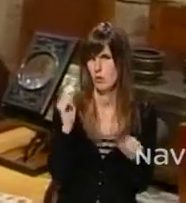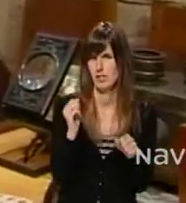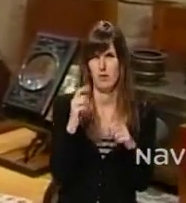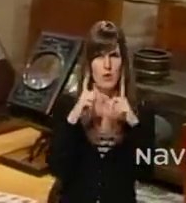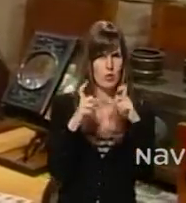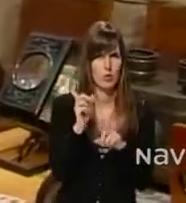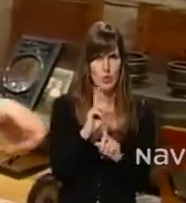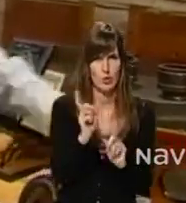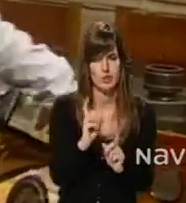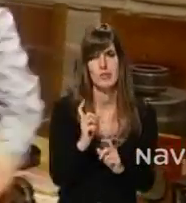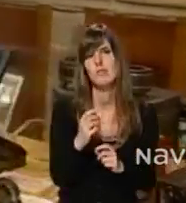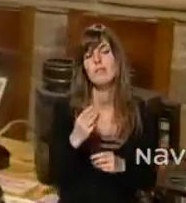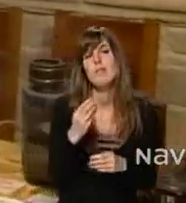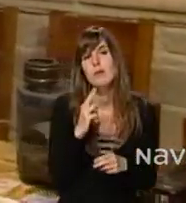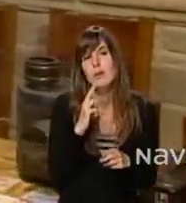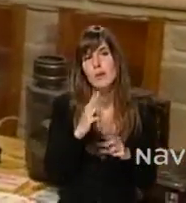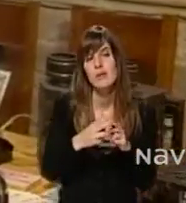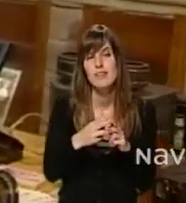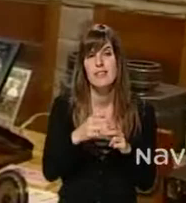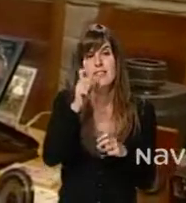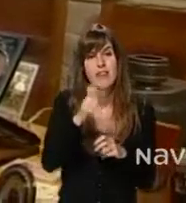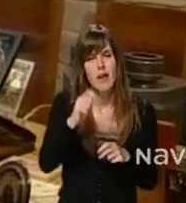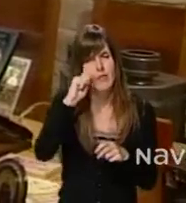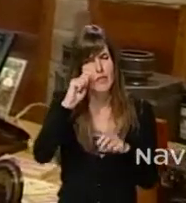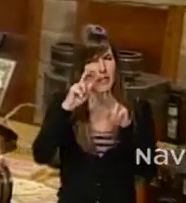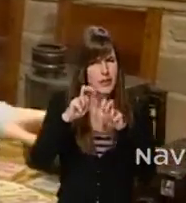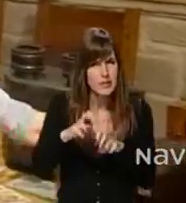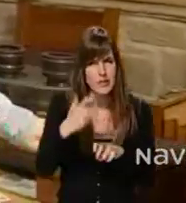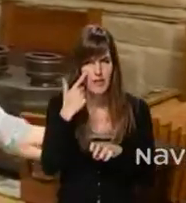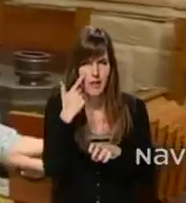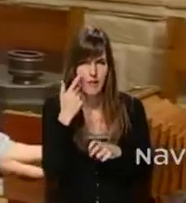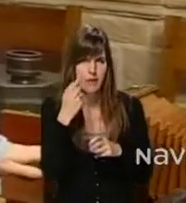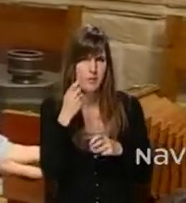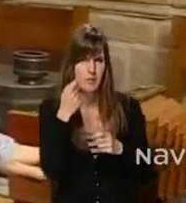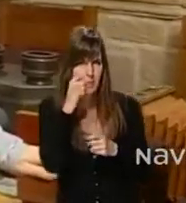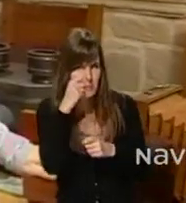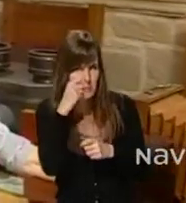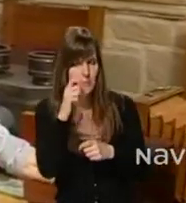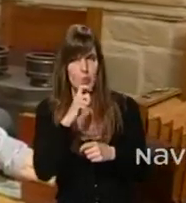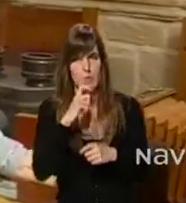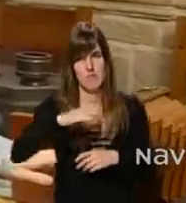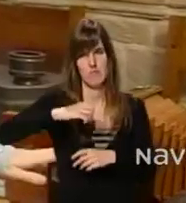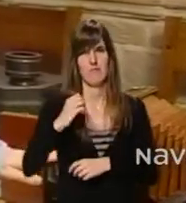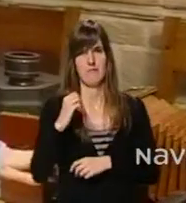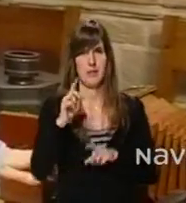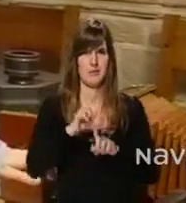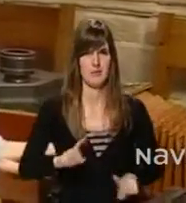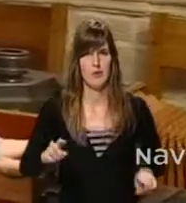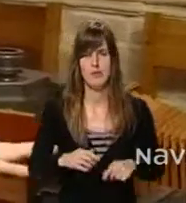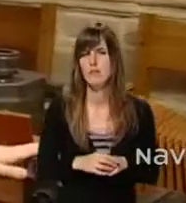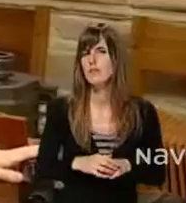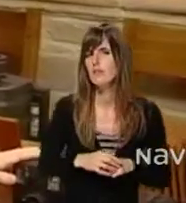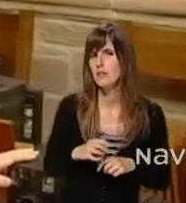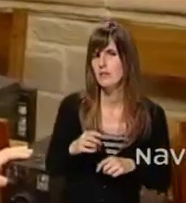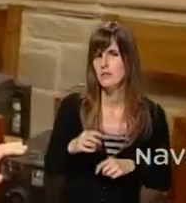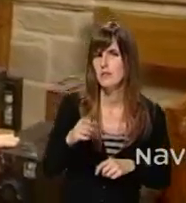fotos. Entonces para los detectives, bueno, pues lo llevaban debajo del brazo, sacaban la foto y quedaba muy discreto. Hombre, casi parece más de detective estas del principio.